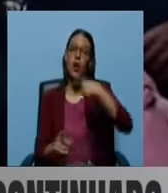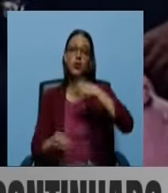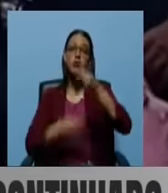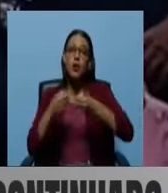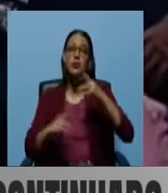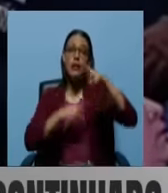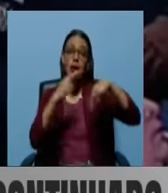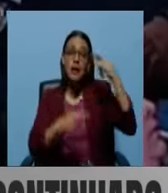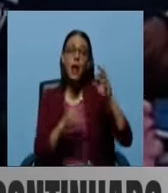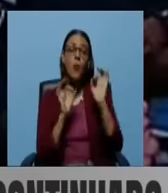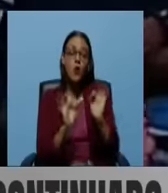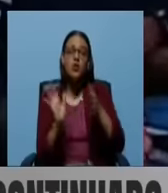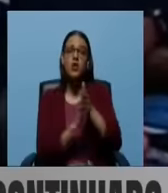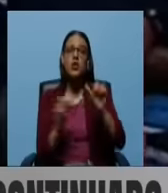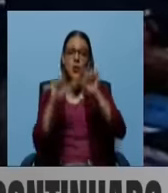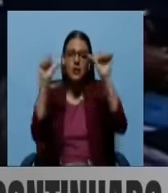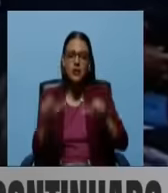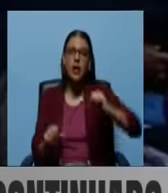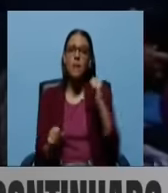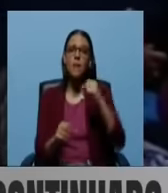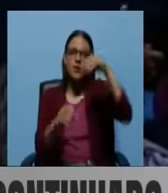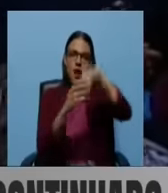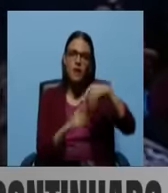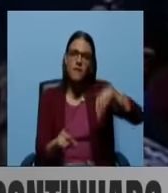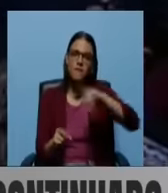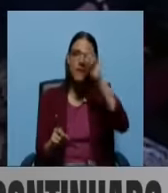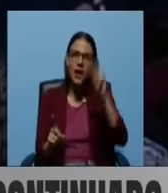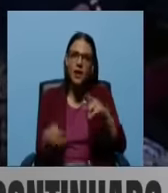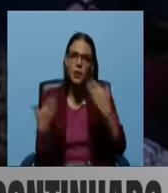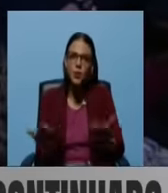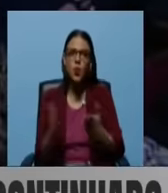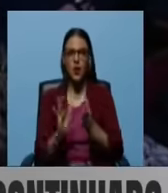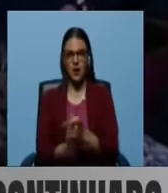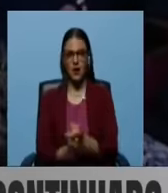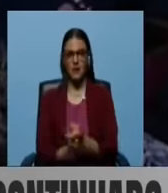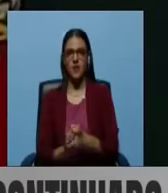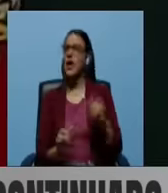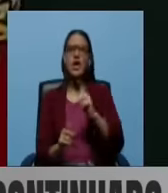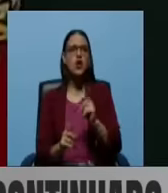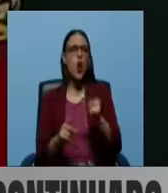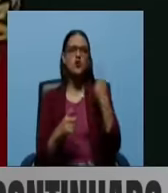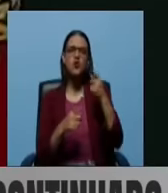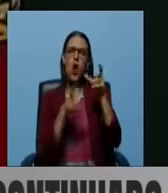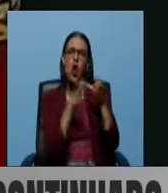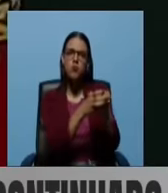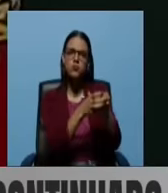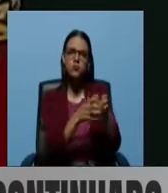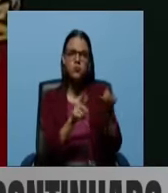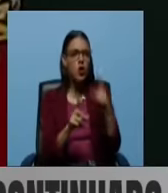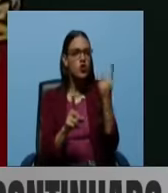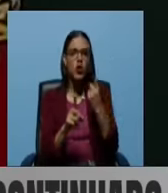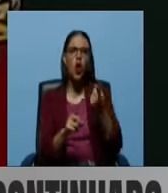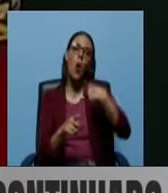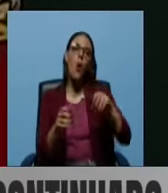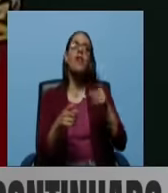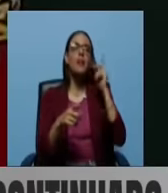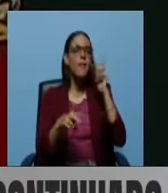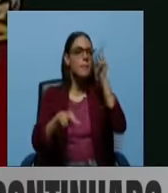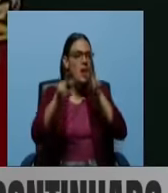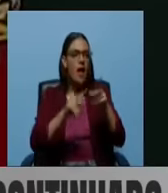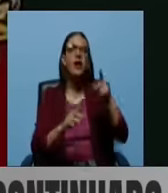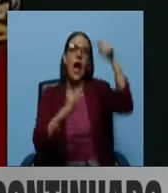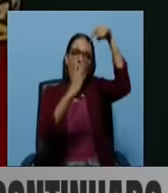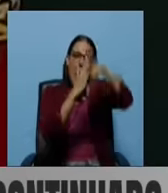revolucionar el sistema policial en Venezuela. Y no se quedó en el cuerpo nada más, sino que se fue a la formación,